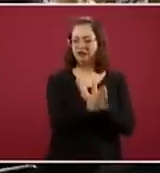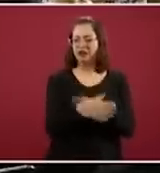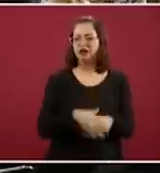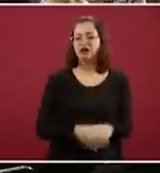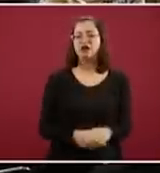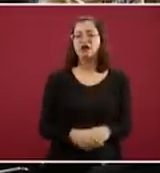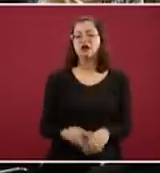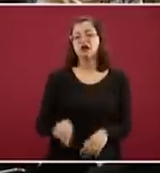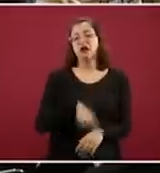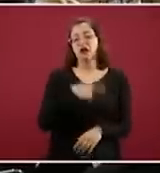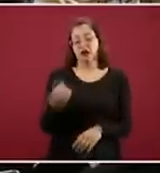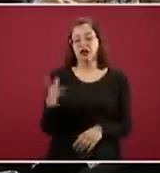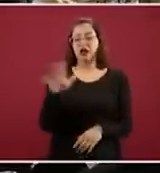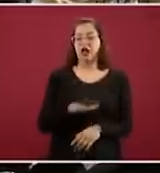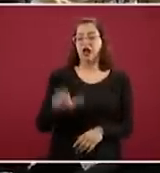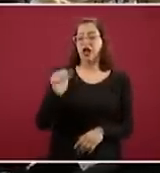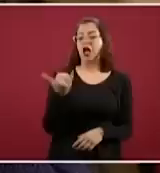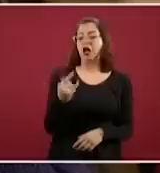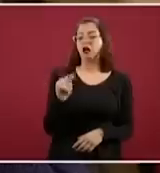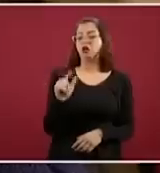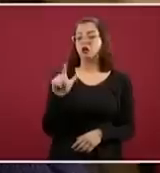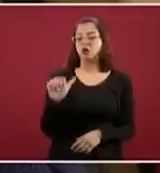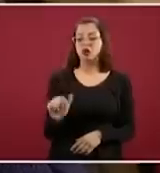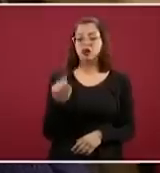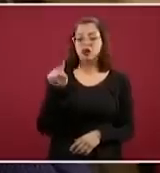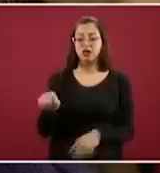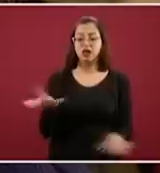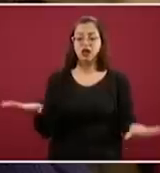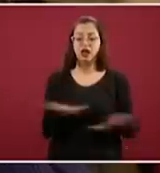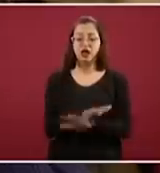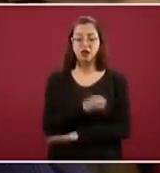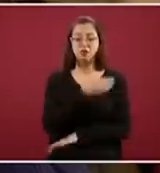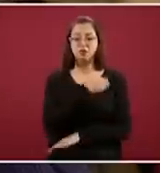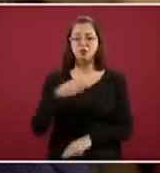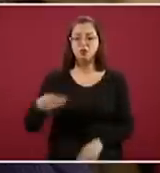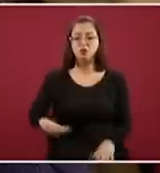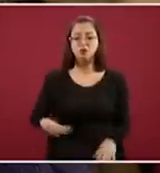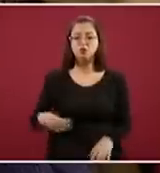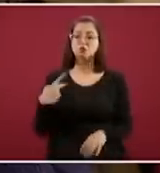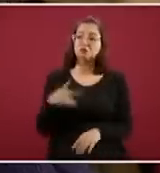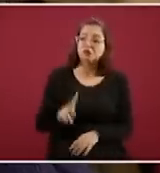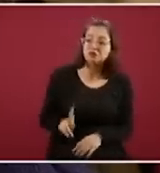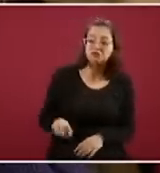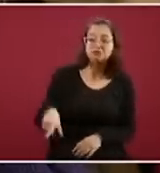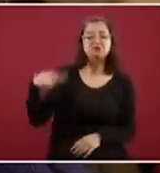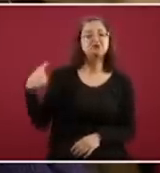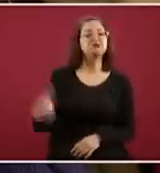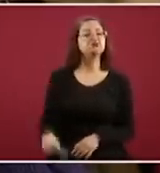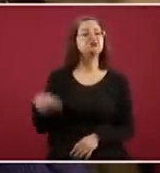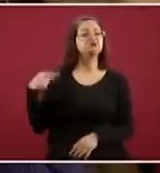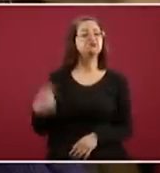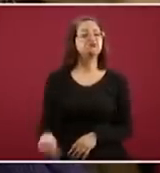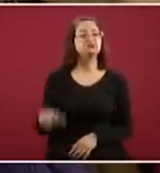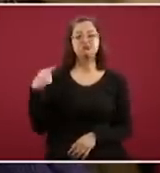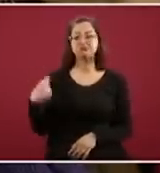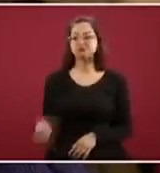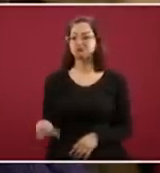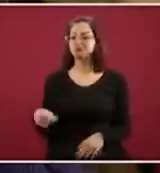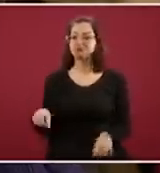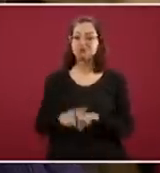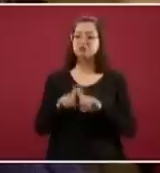para elegir a las autoridades municipales, pero no ha cambiado nada, no se ve